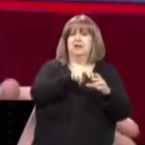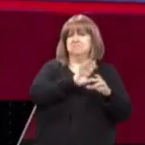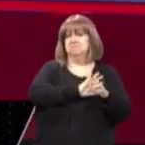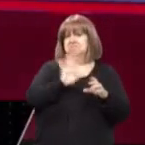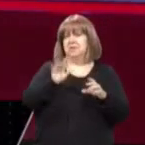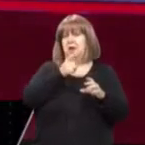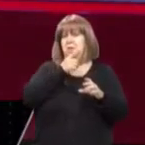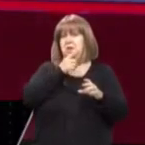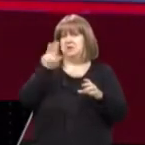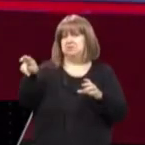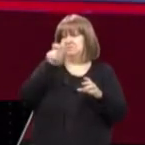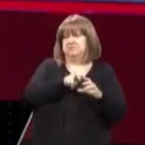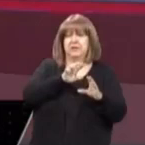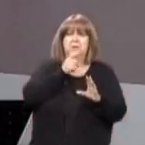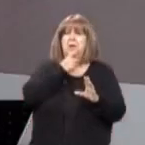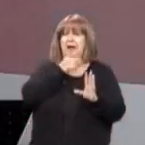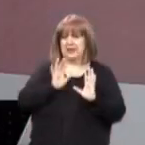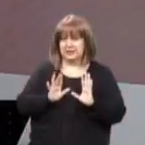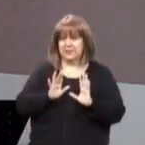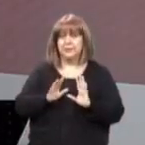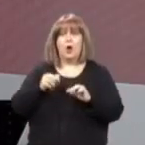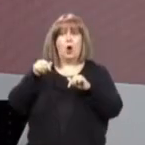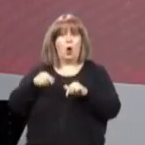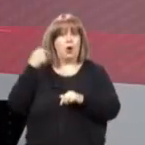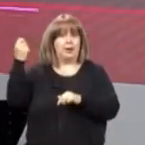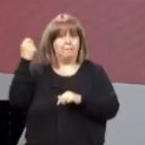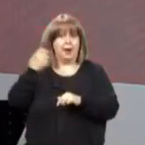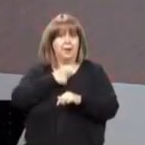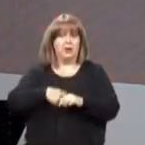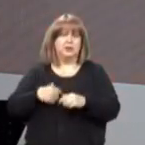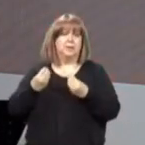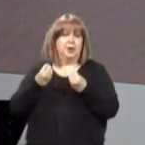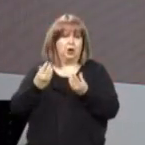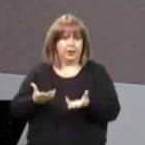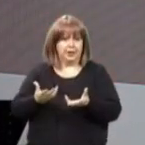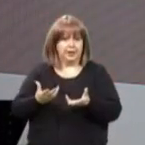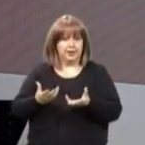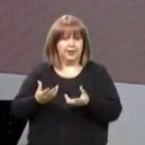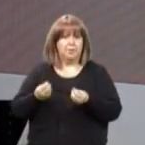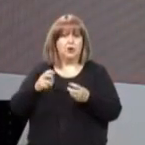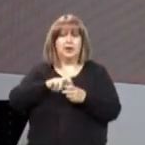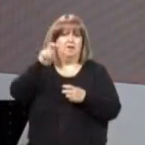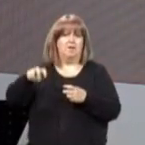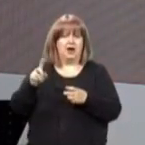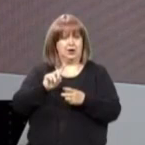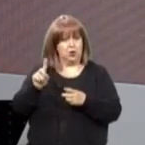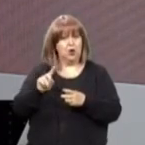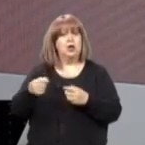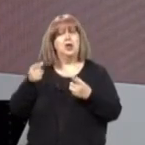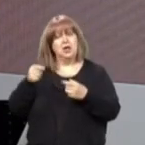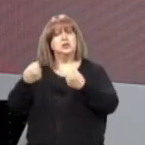aparte y mezcló lo del Mendoexit todo. Metió lo del Mendoexit ahí. Con críticas muy directas al gobernador de la provincia de Mendoza, pero puso en duda porque dijo, es un